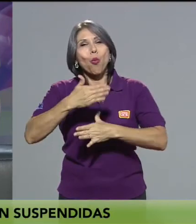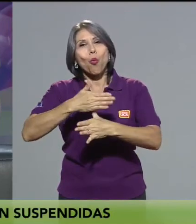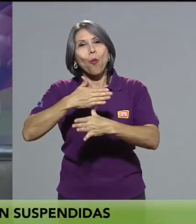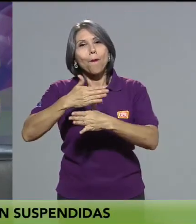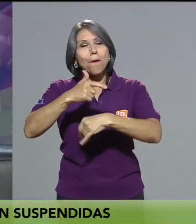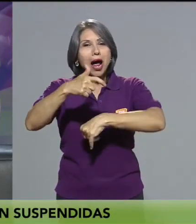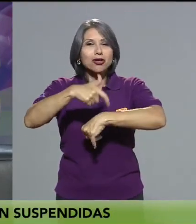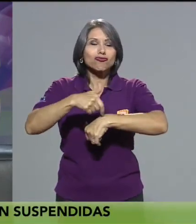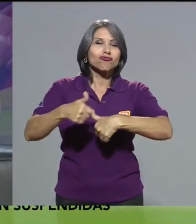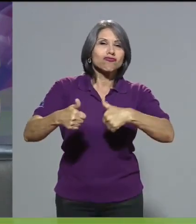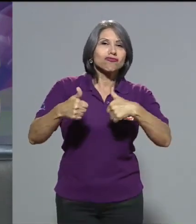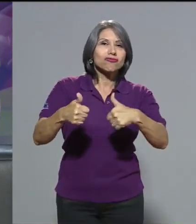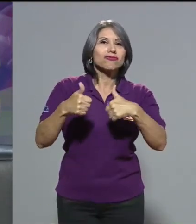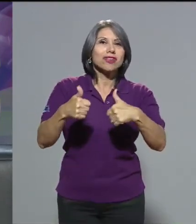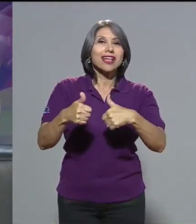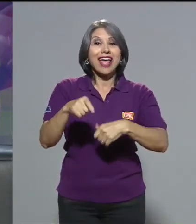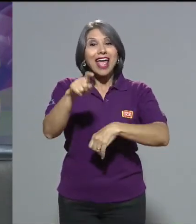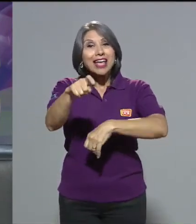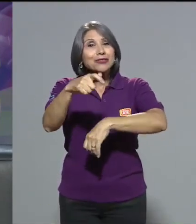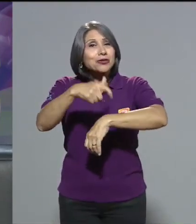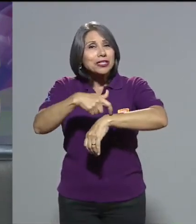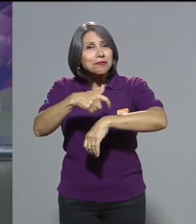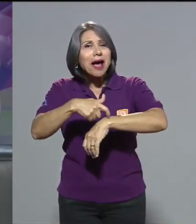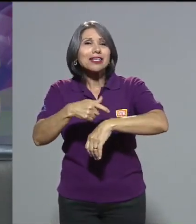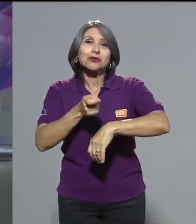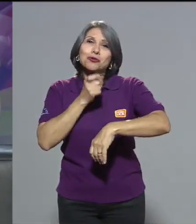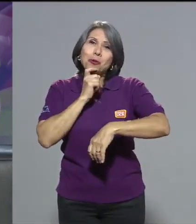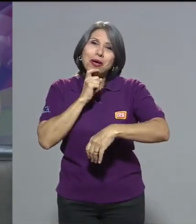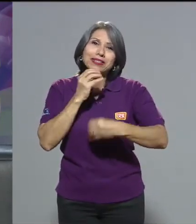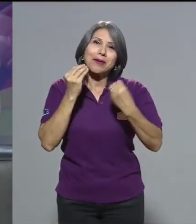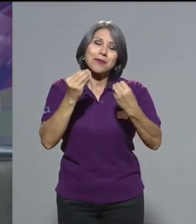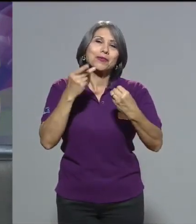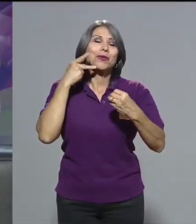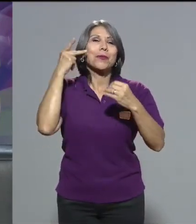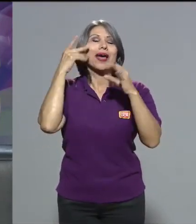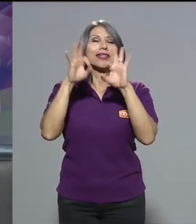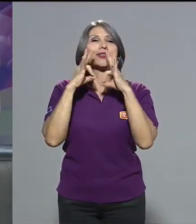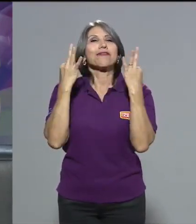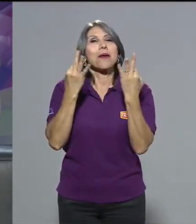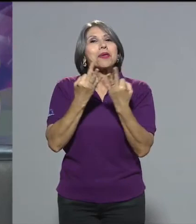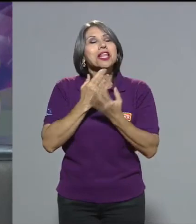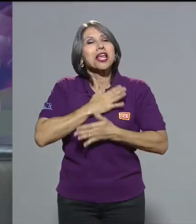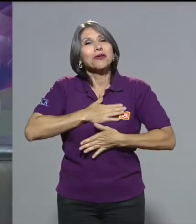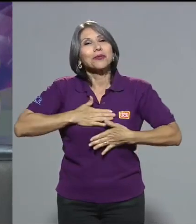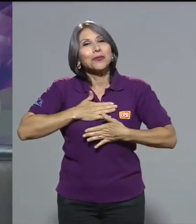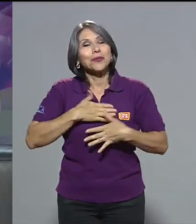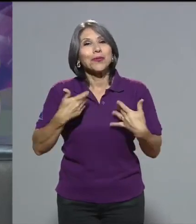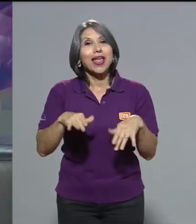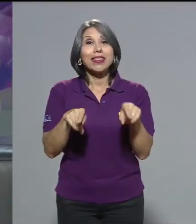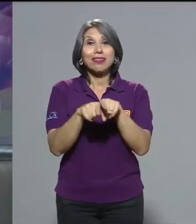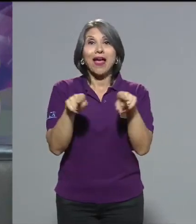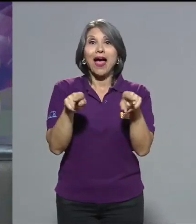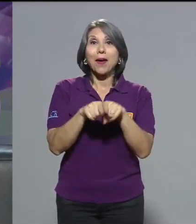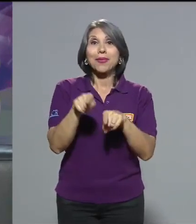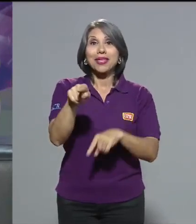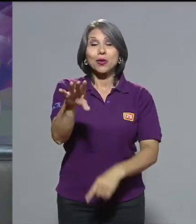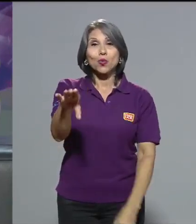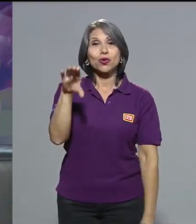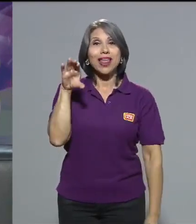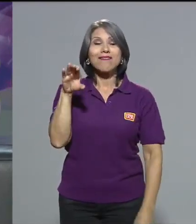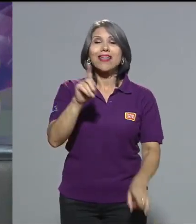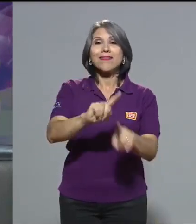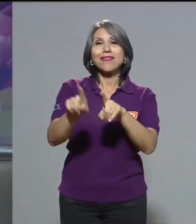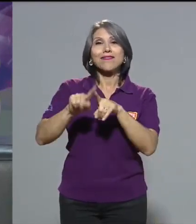ameno, ¿verdad? Esos espacios que a los padres de familia nos cuesta tanto, ¿verdad? De personas con autismo. Vamos a tener también en Curridabat una serie